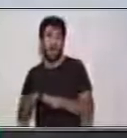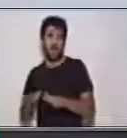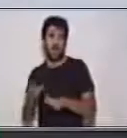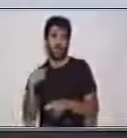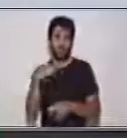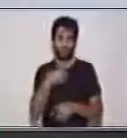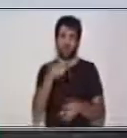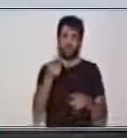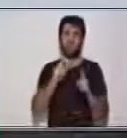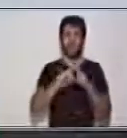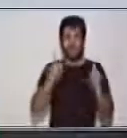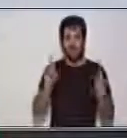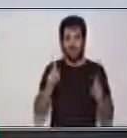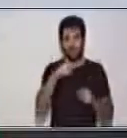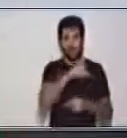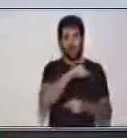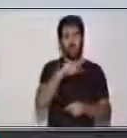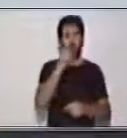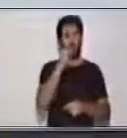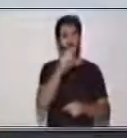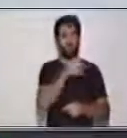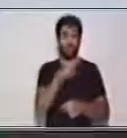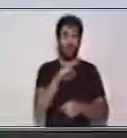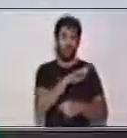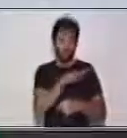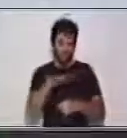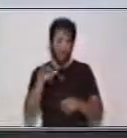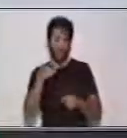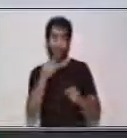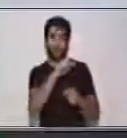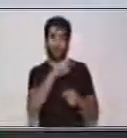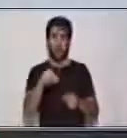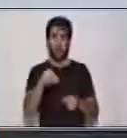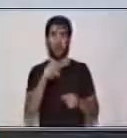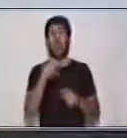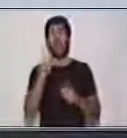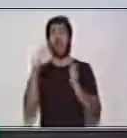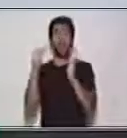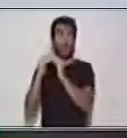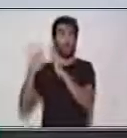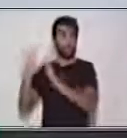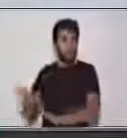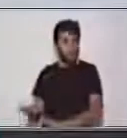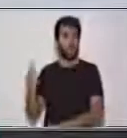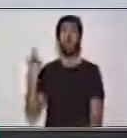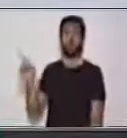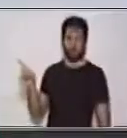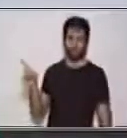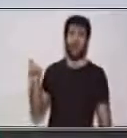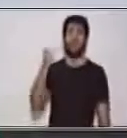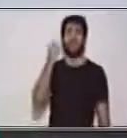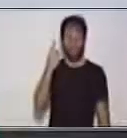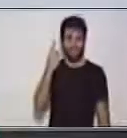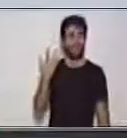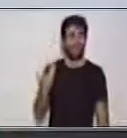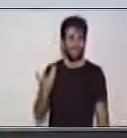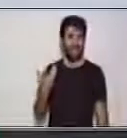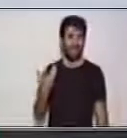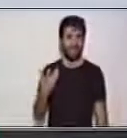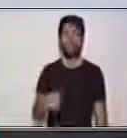dos núcleos del sujeto van a tomar el lugar de la tercera persona y obviamente es en